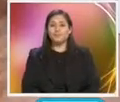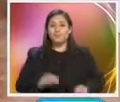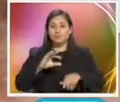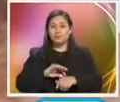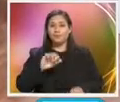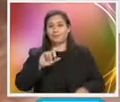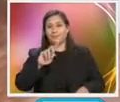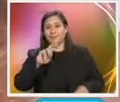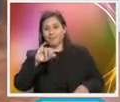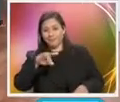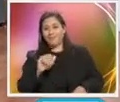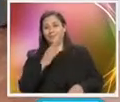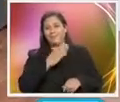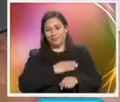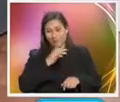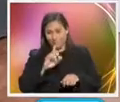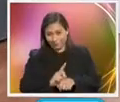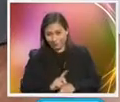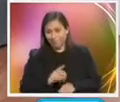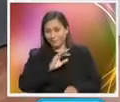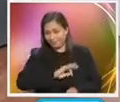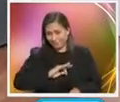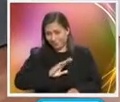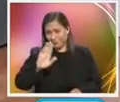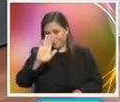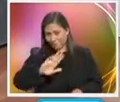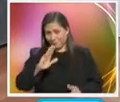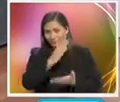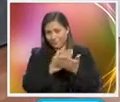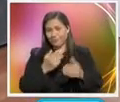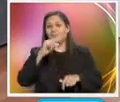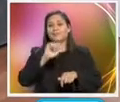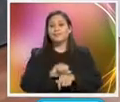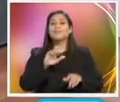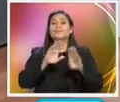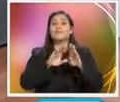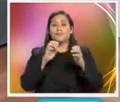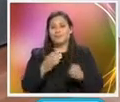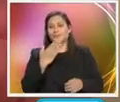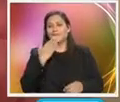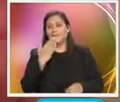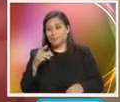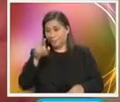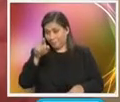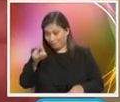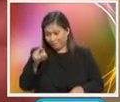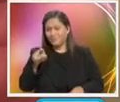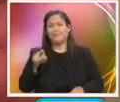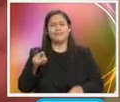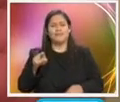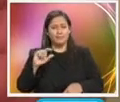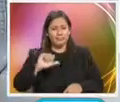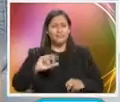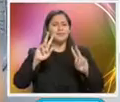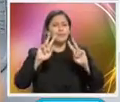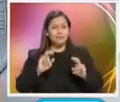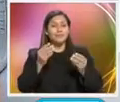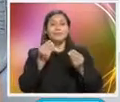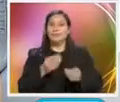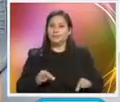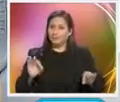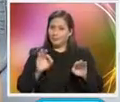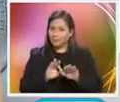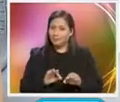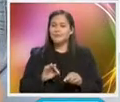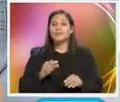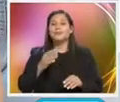Doctora Adriana, muy buenos días. Feliz miércoles, mitad de semana. ¿Cómo estás? Muy bien, Pau, ¿y tú? Bien, oye, traes un tema importantísimo,